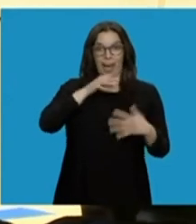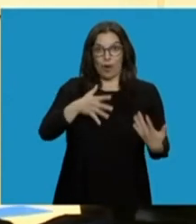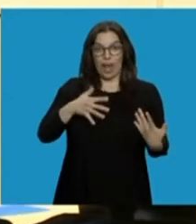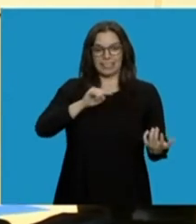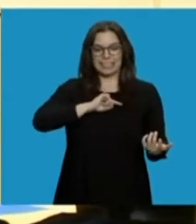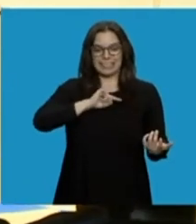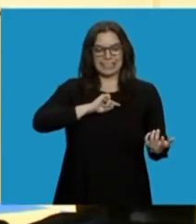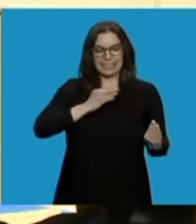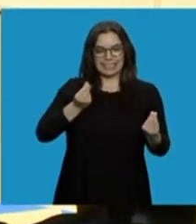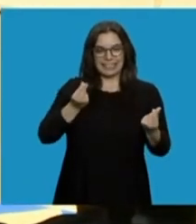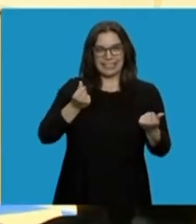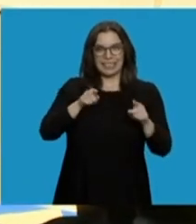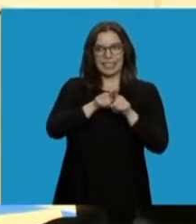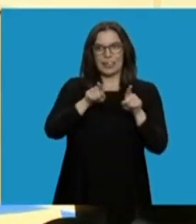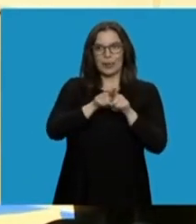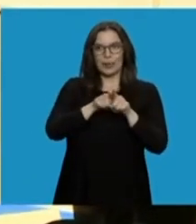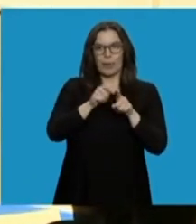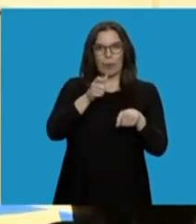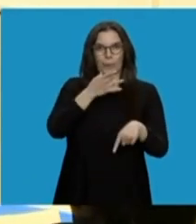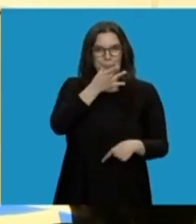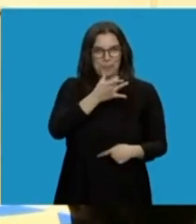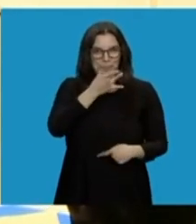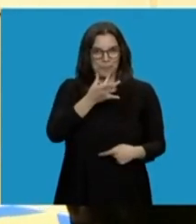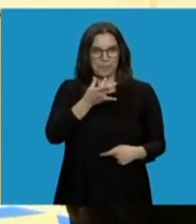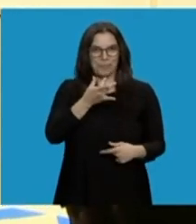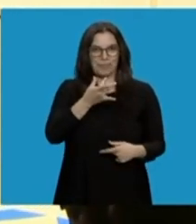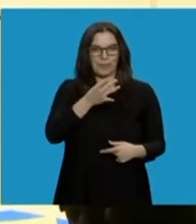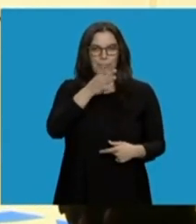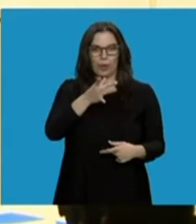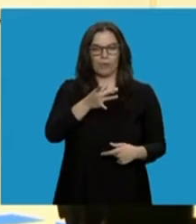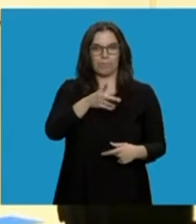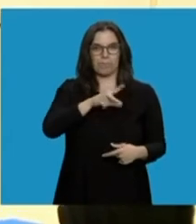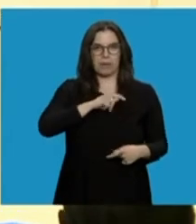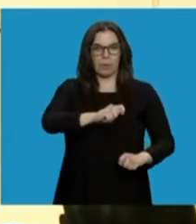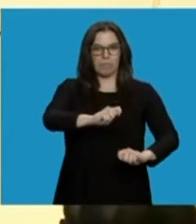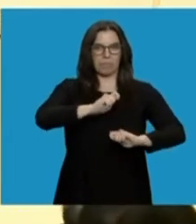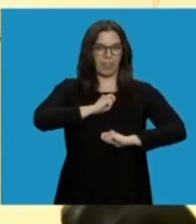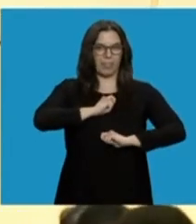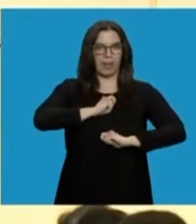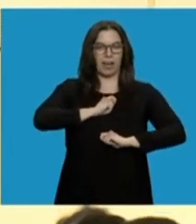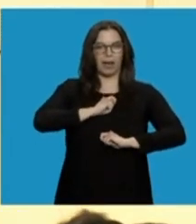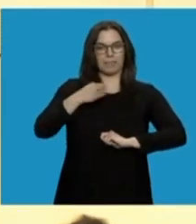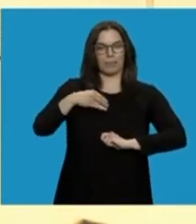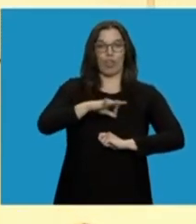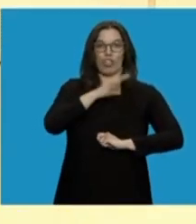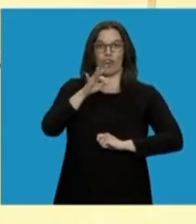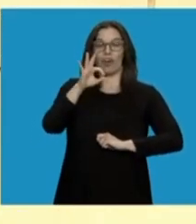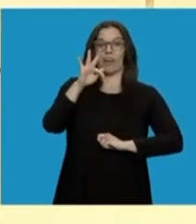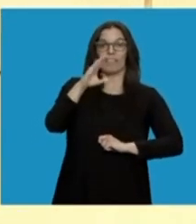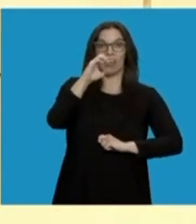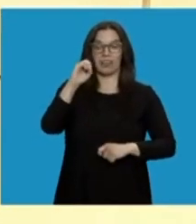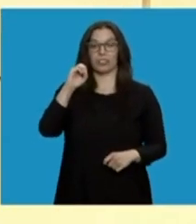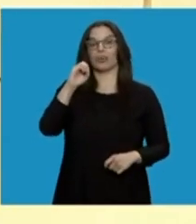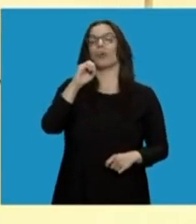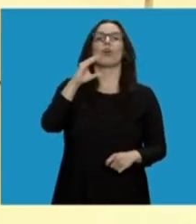ahora era de un cierto rubor por recibir el premio de don Francisco de Cosío, director que fue de